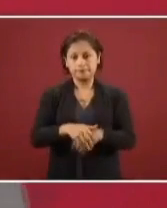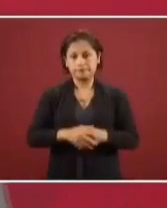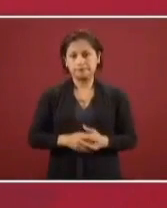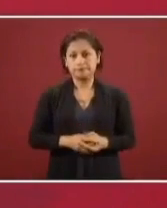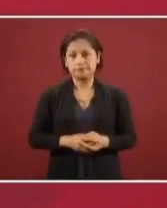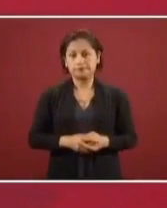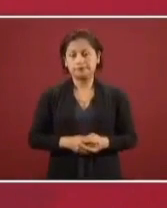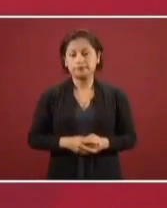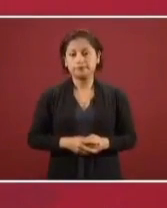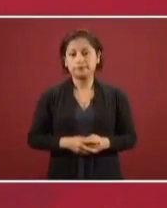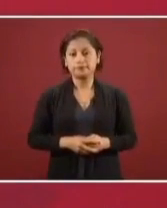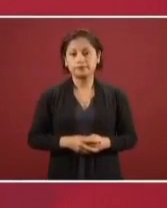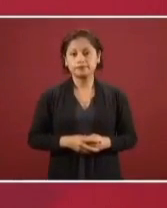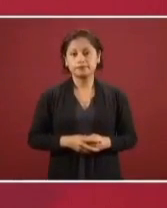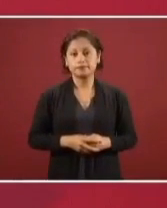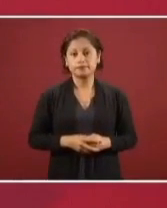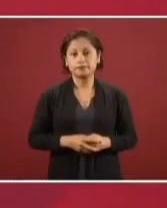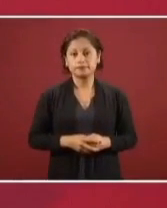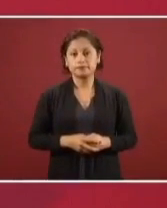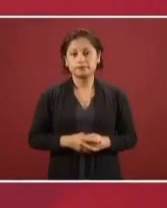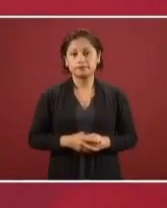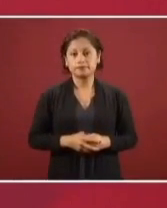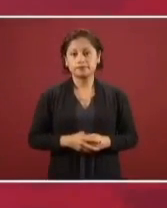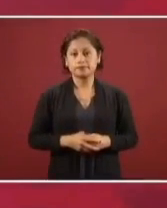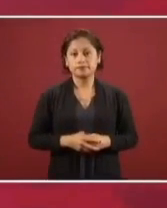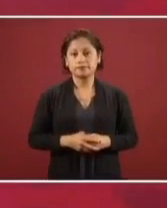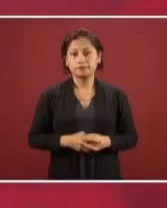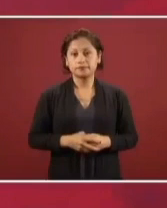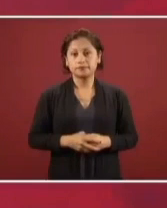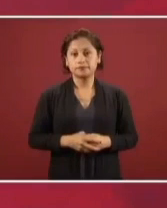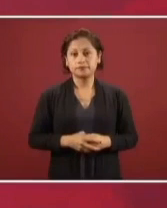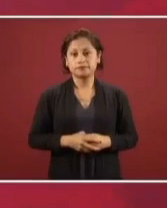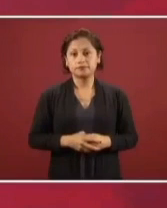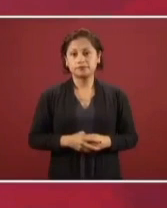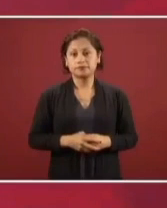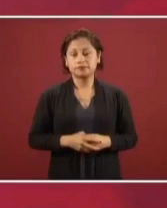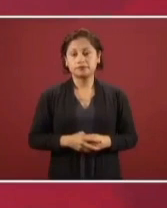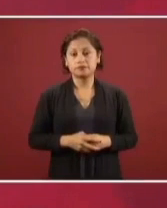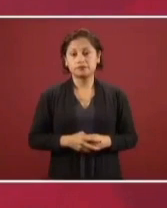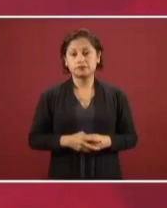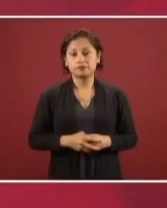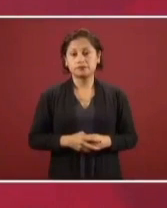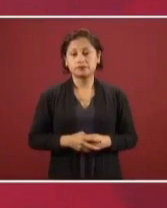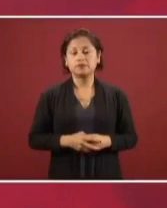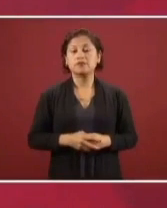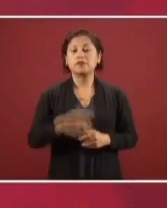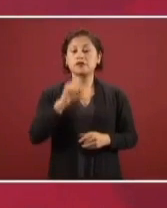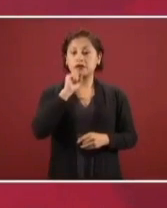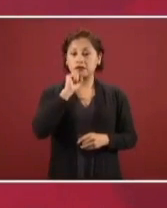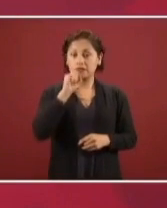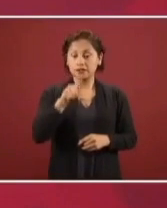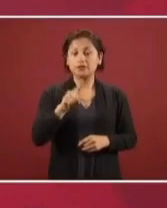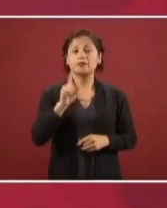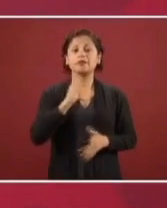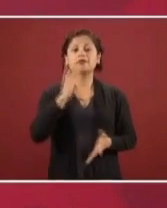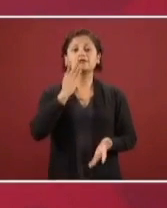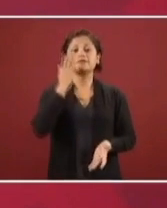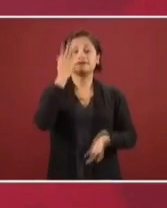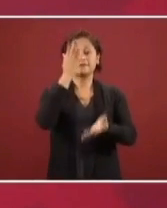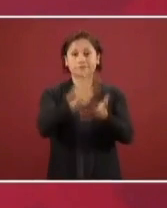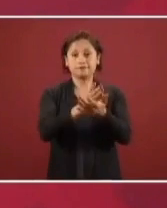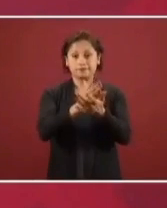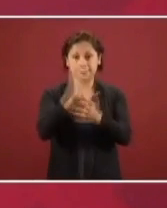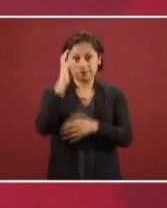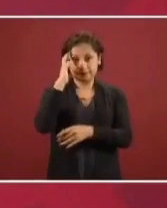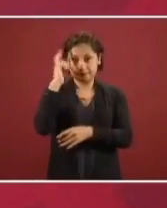que todos los gobiernos de la república mexicana serán asignados los recursos conforme marca la ley y es que